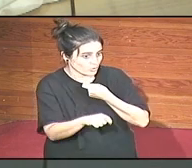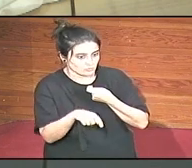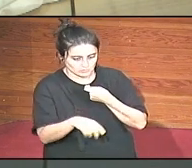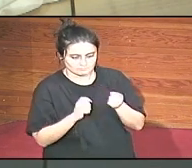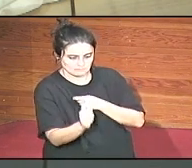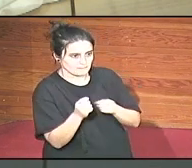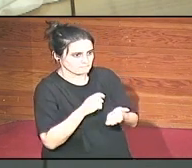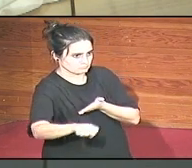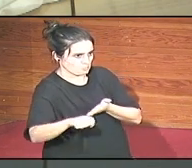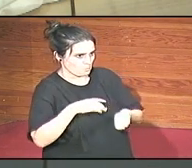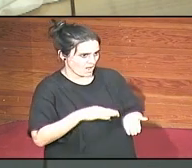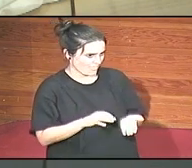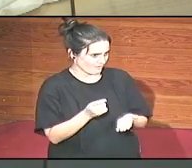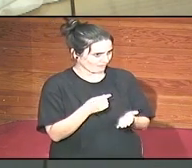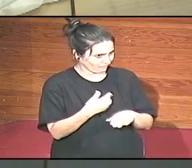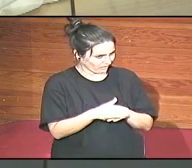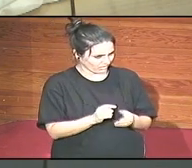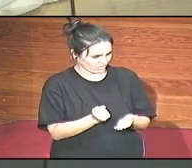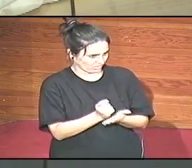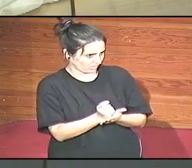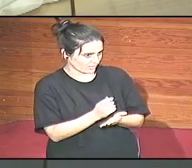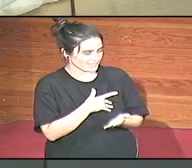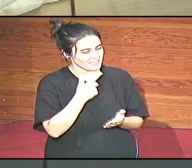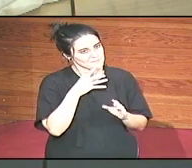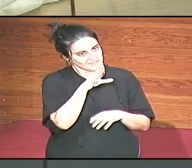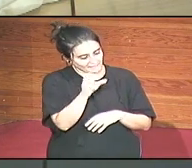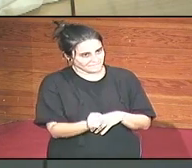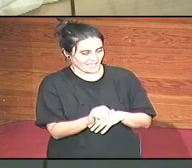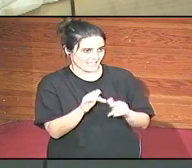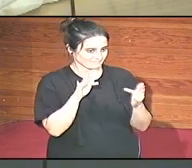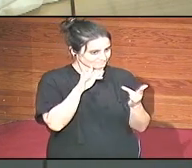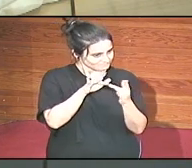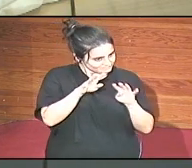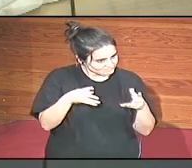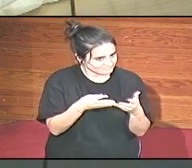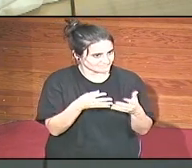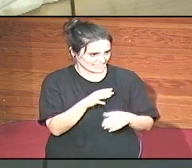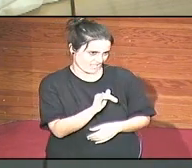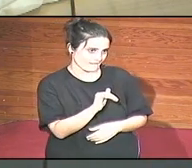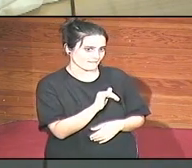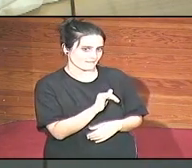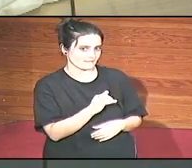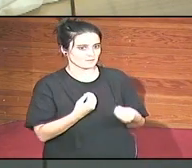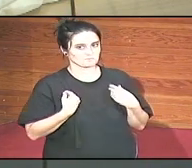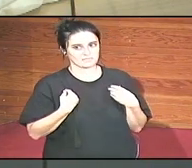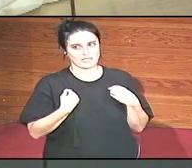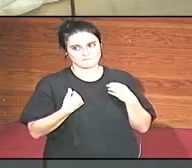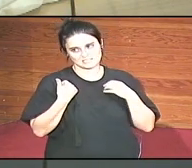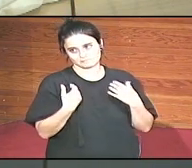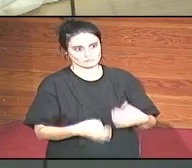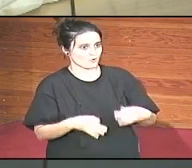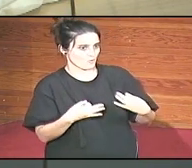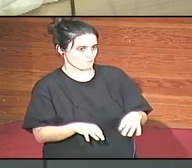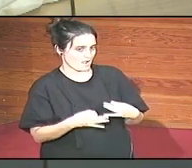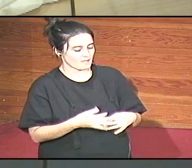con esto quiero decir que es una áfrica mucho más conectada a una áfrica mucho más vitalista o normal con